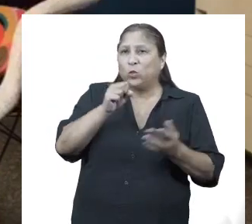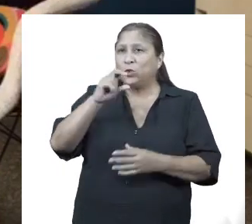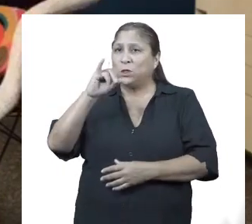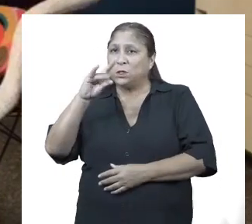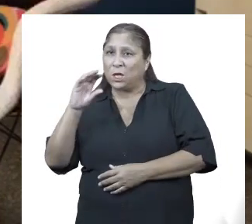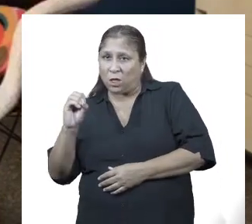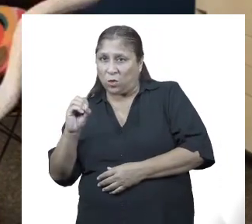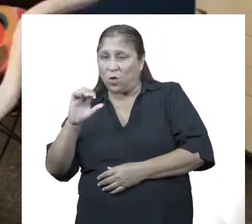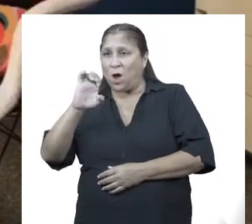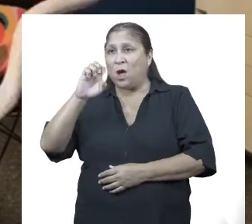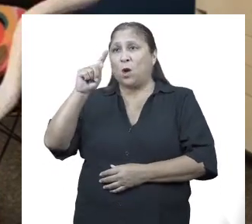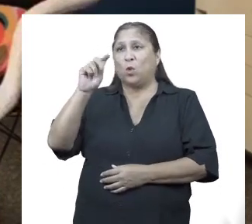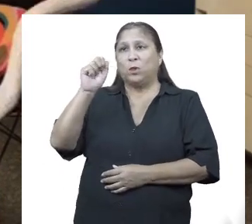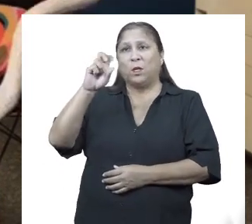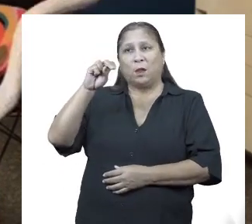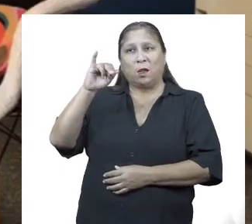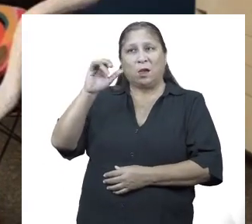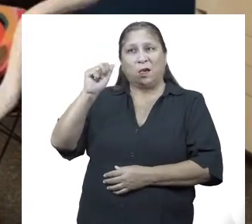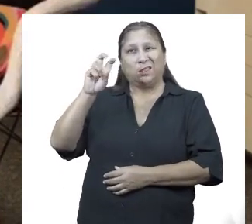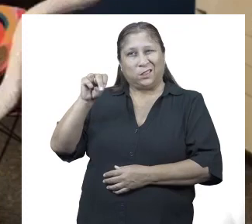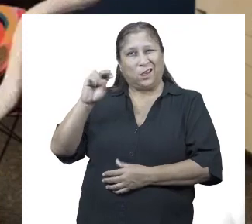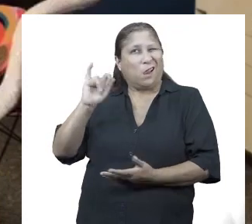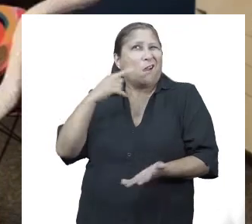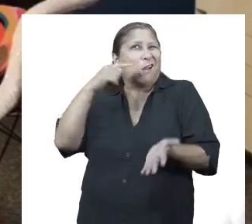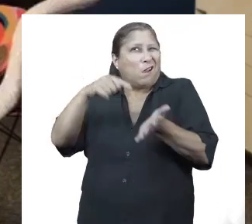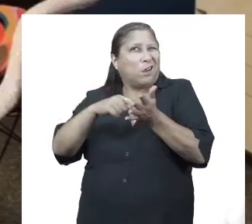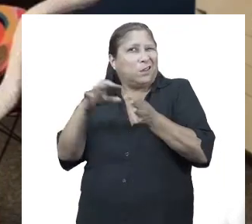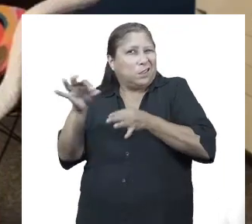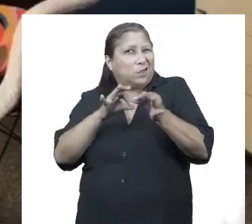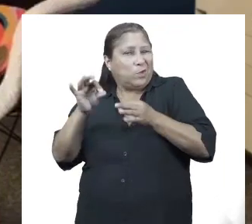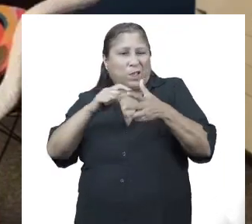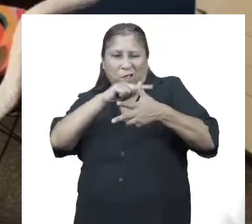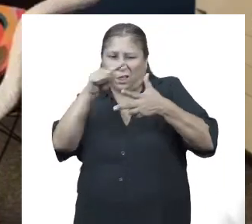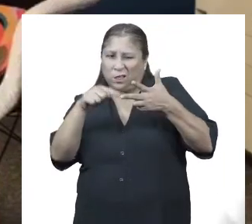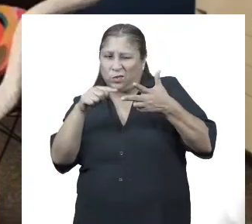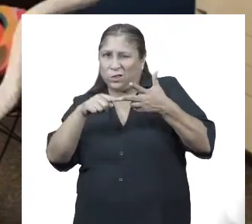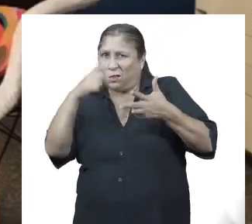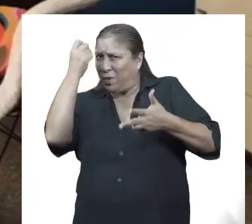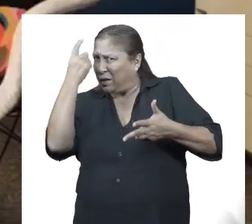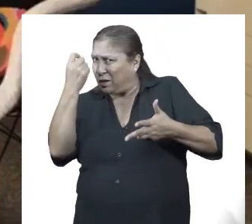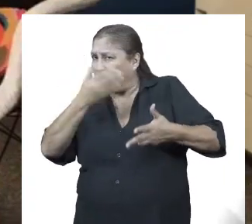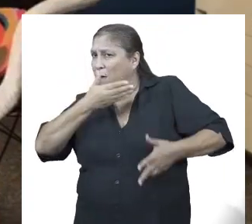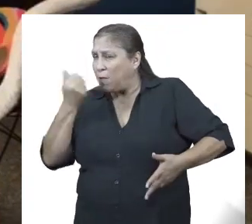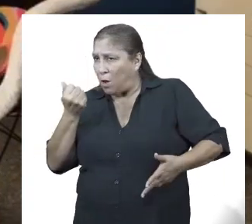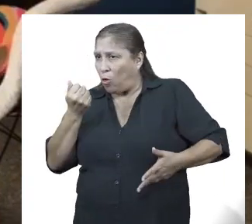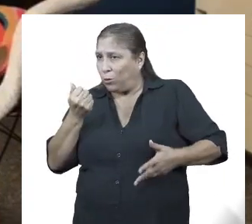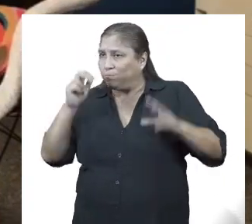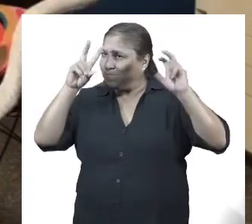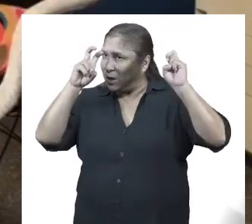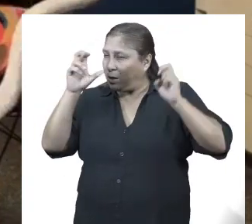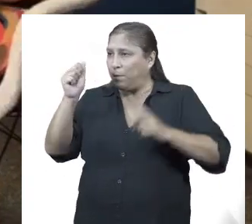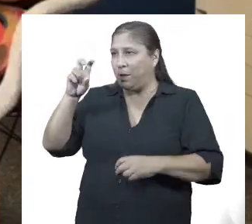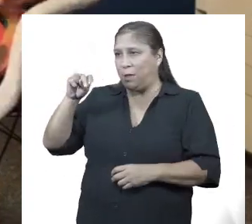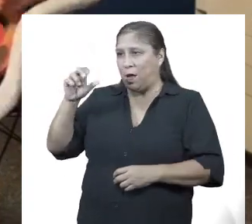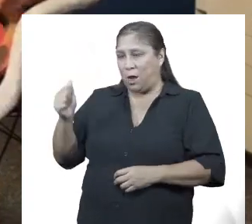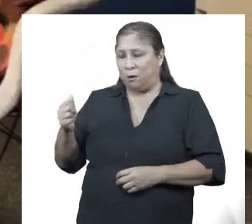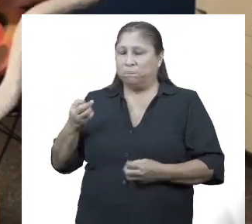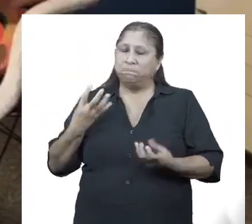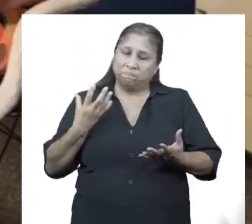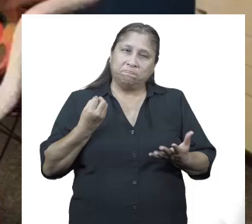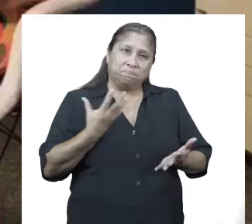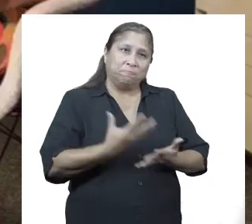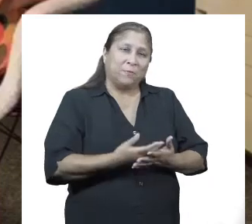y eutanasia? Por favor, empecemos explicando esos términos para poder entender más el caso de Ana.